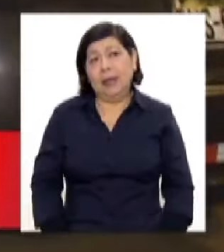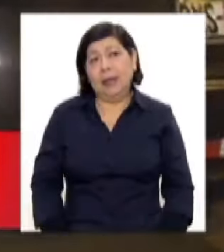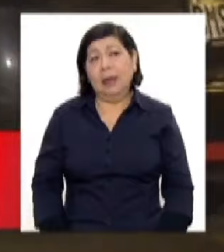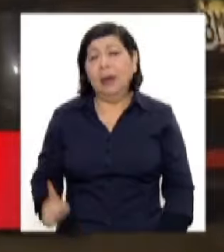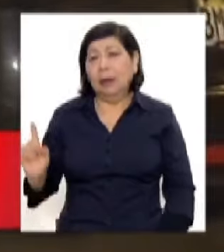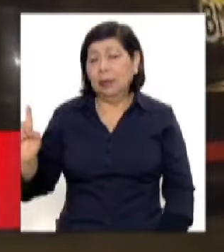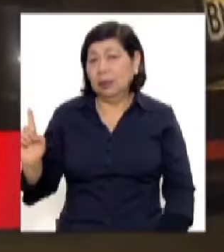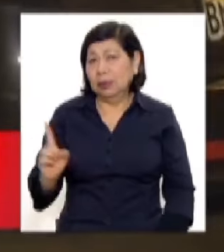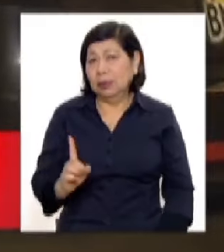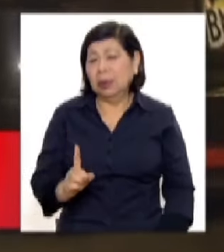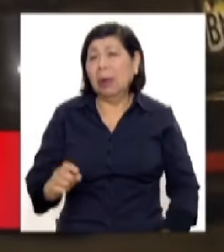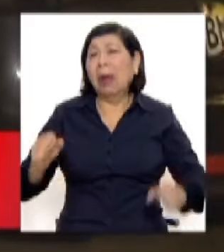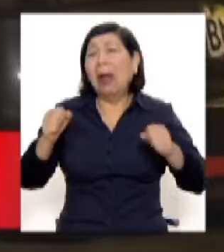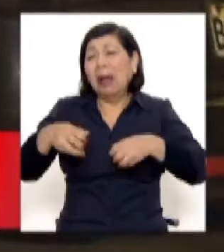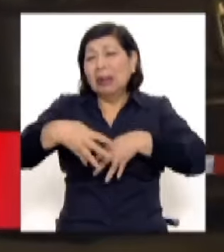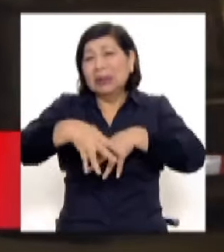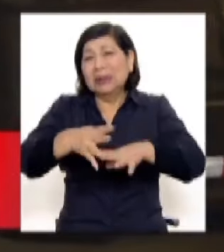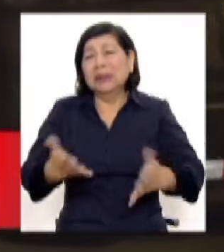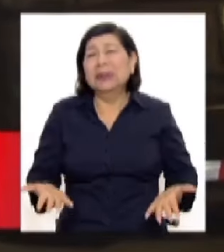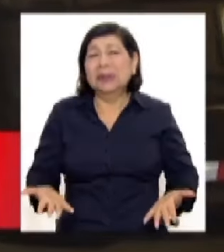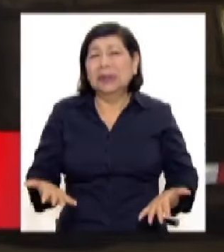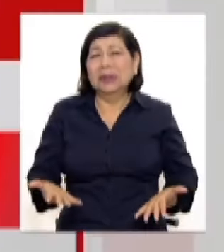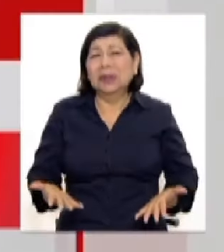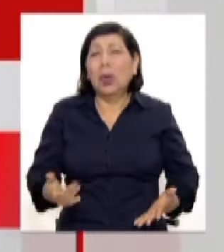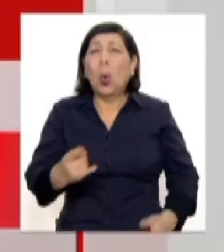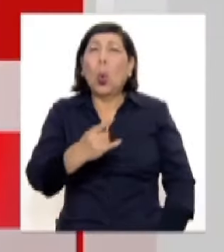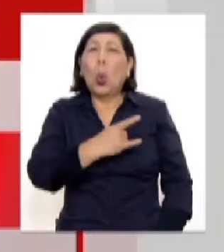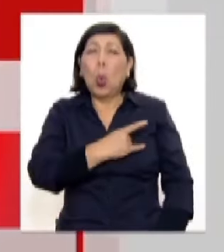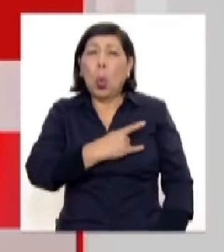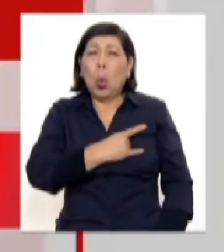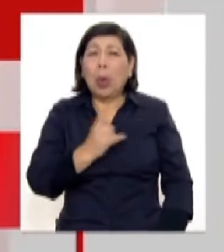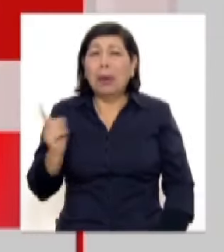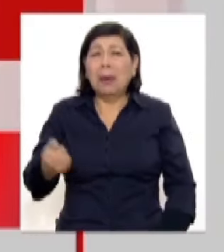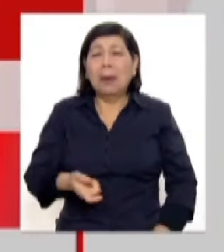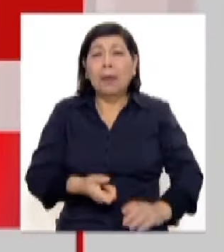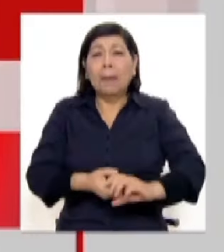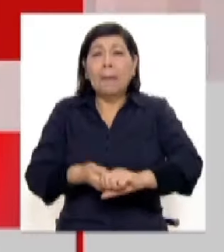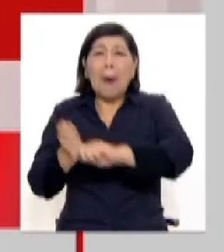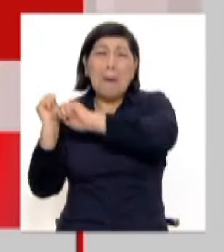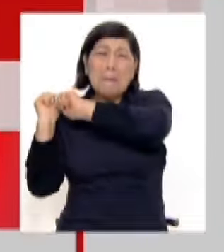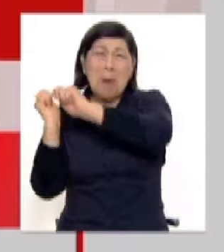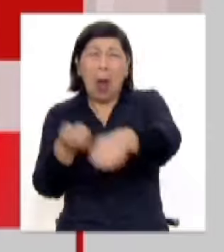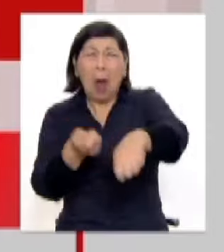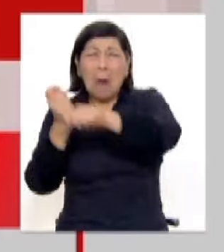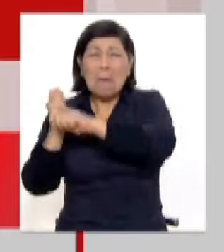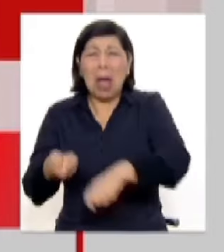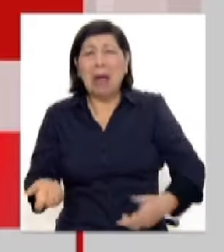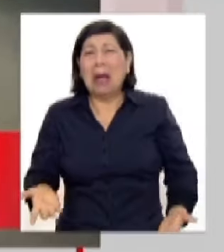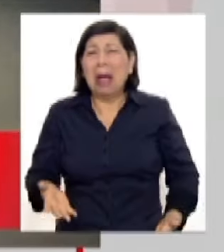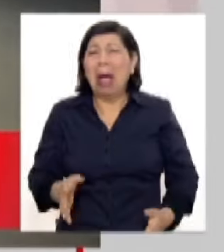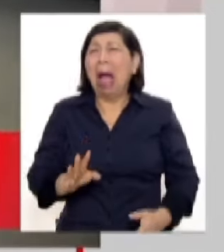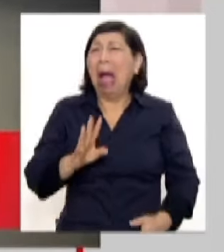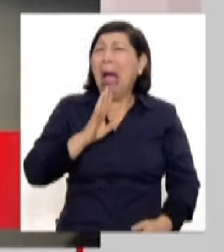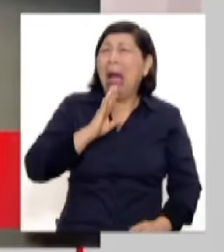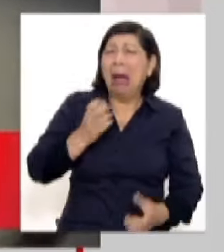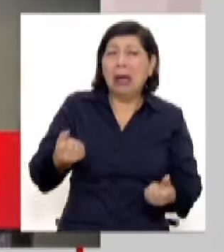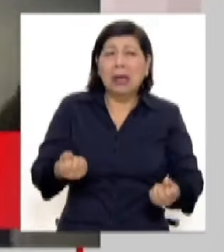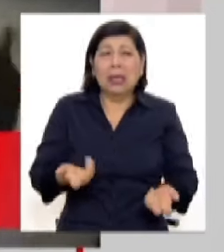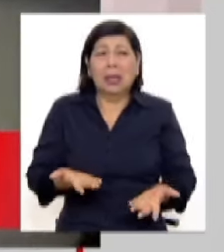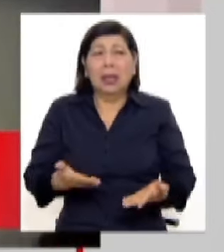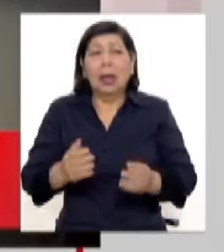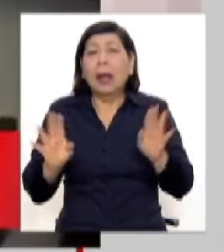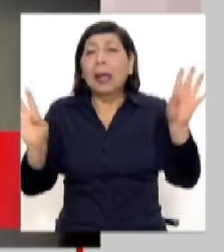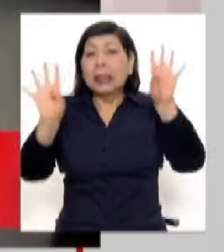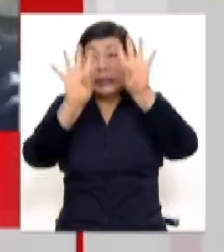Han venido unos barristas de la U, han venido a reventarnos los carros, han venido a amedrentarnos, han querido reventar